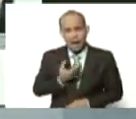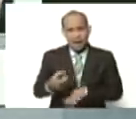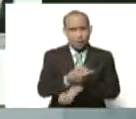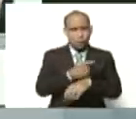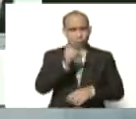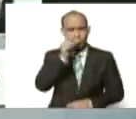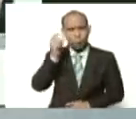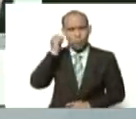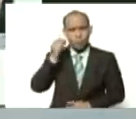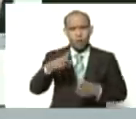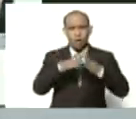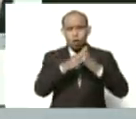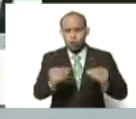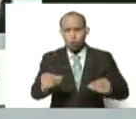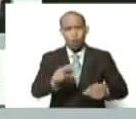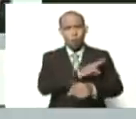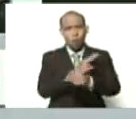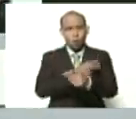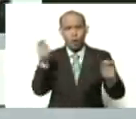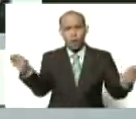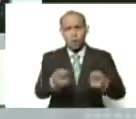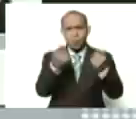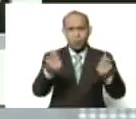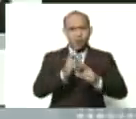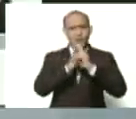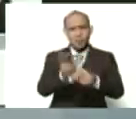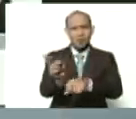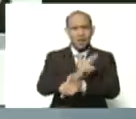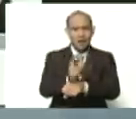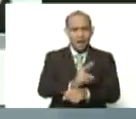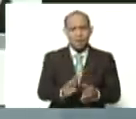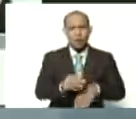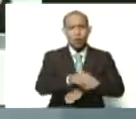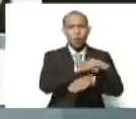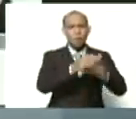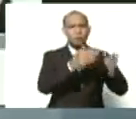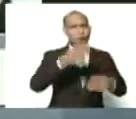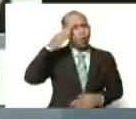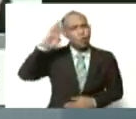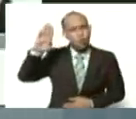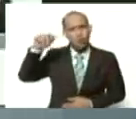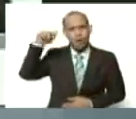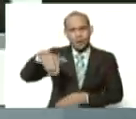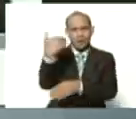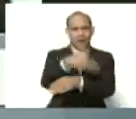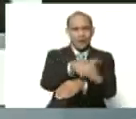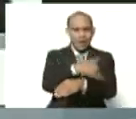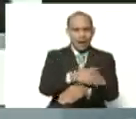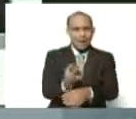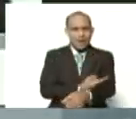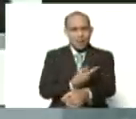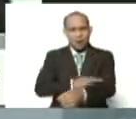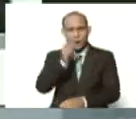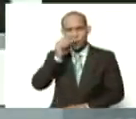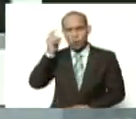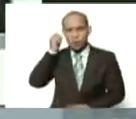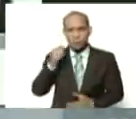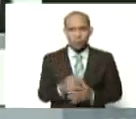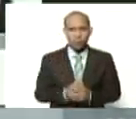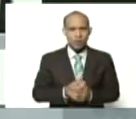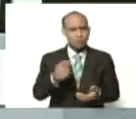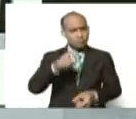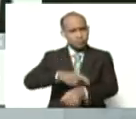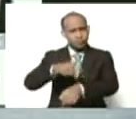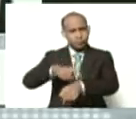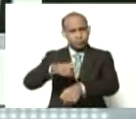tiempo. Poder popular, actuar a tiempo. Misiones cubanas que están en las calles, hermanos y hermanas, a